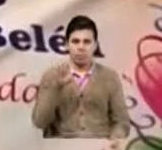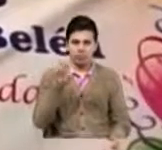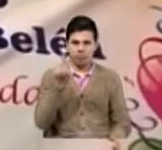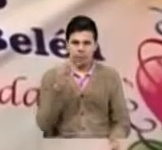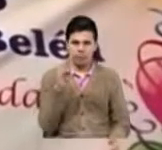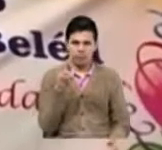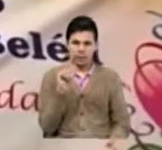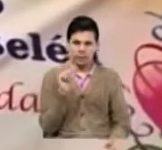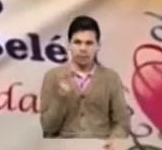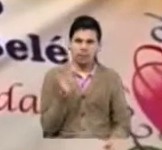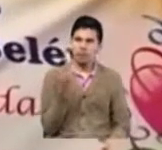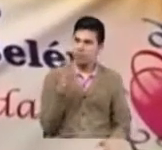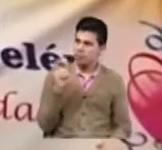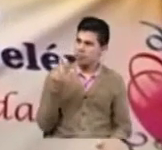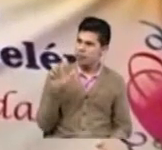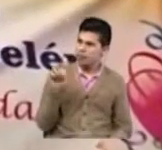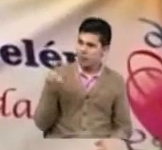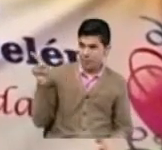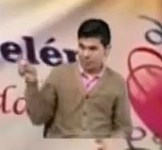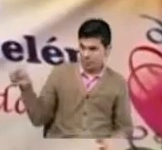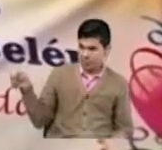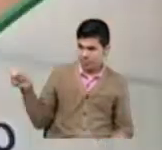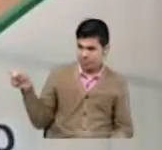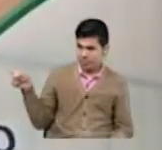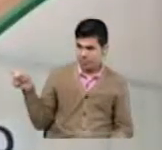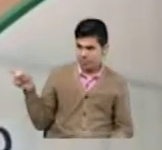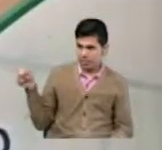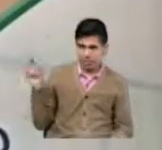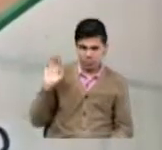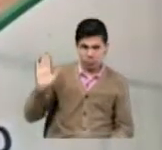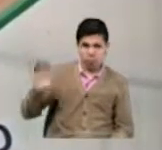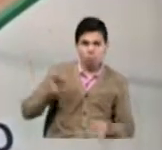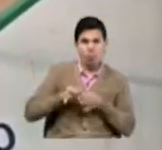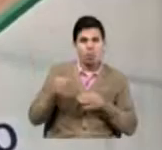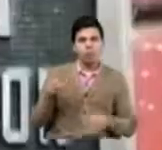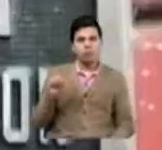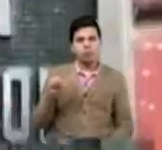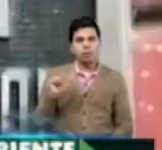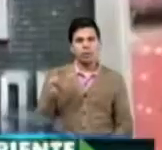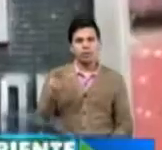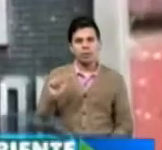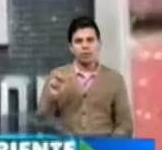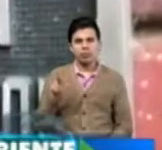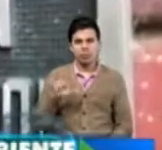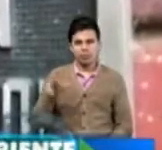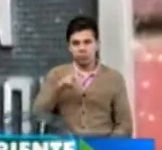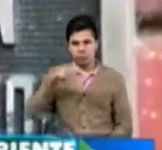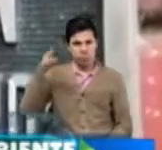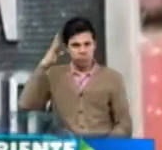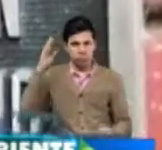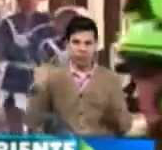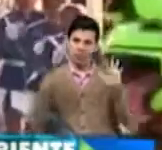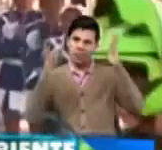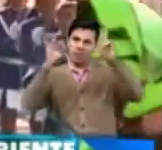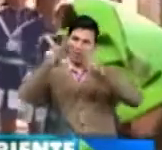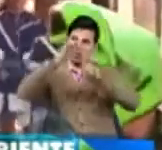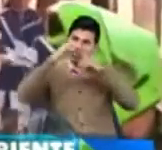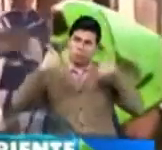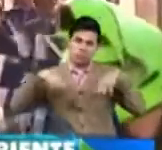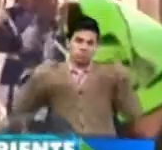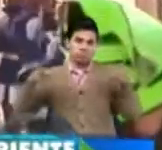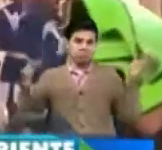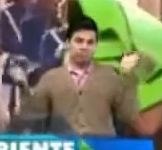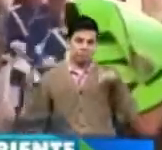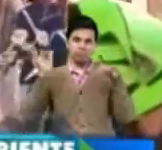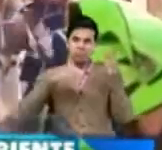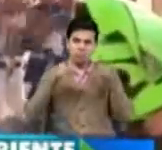100 años cumplió el Instituto Técnico Nuestra Señora de Belén del municipio de Salazar de las Palmas, en norte de Santander. Celebración que contó con la participación